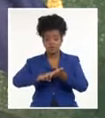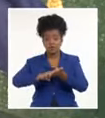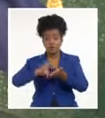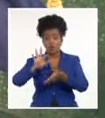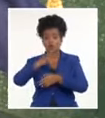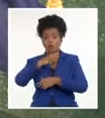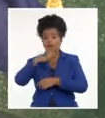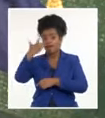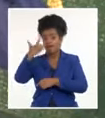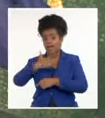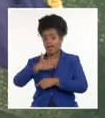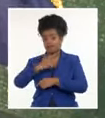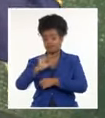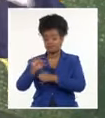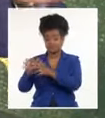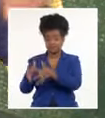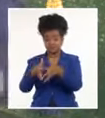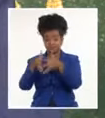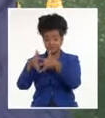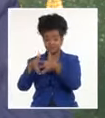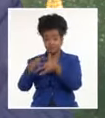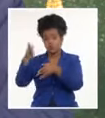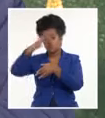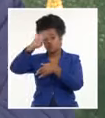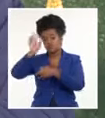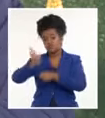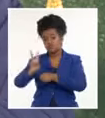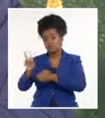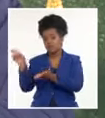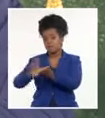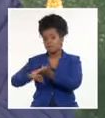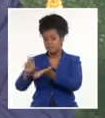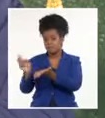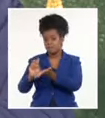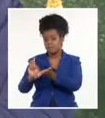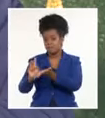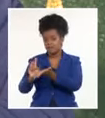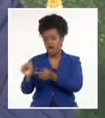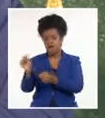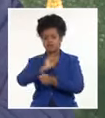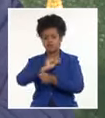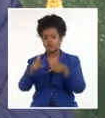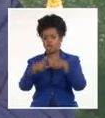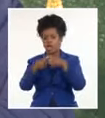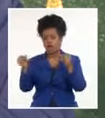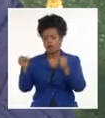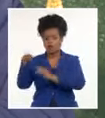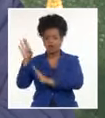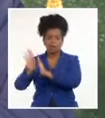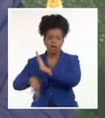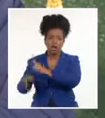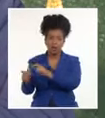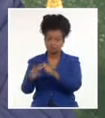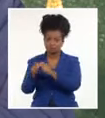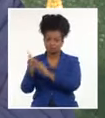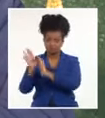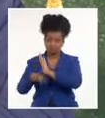Organización de Estados Americanos. Y hace pocos días Nicaragua ha anunciado su retiro de la organización.